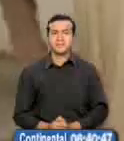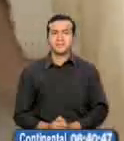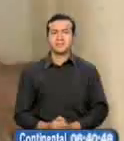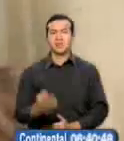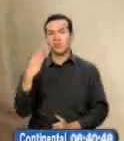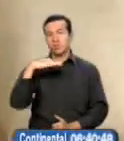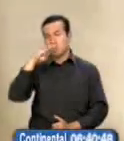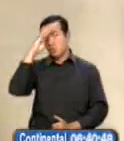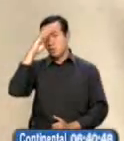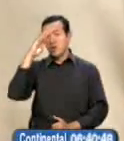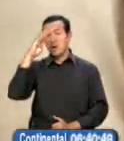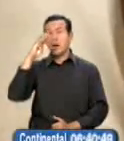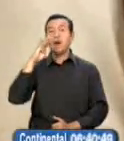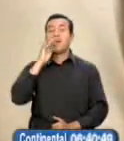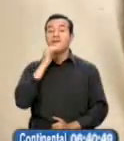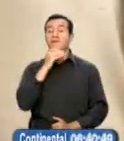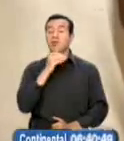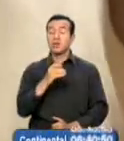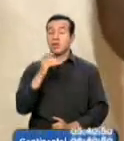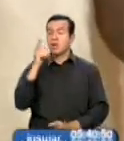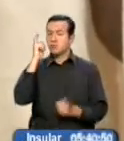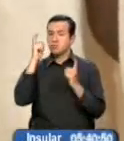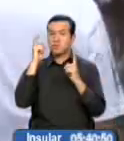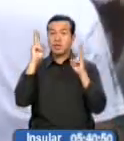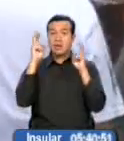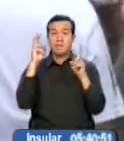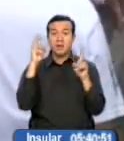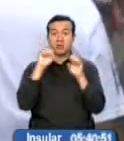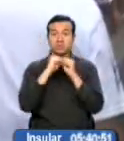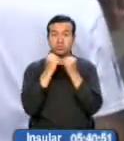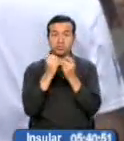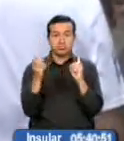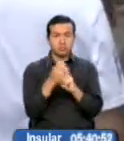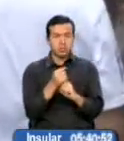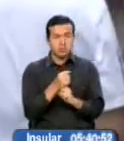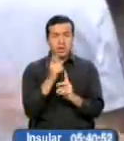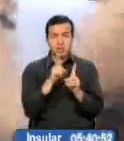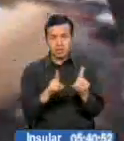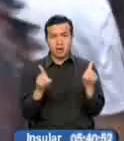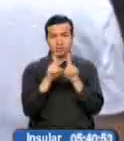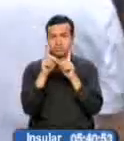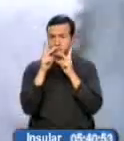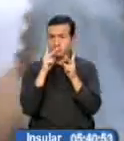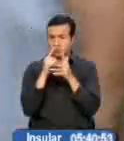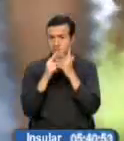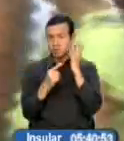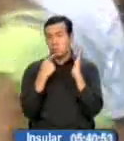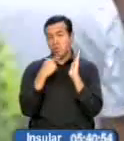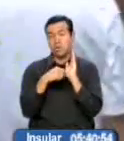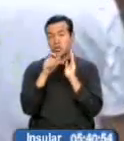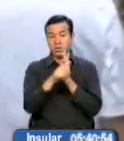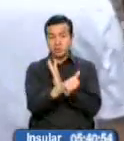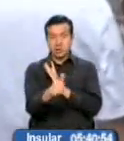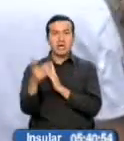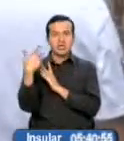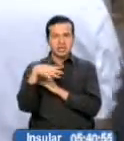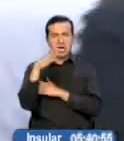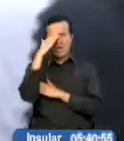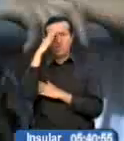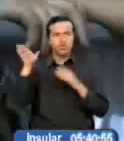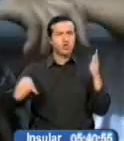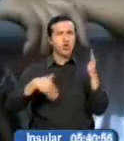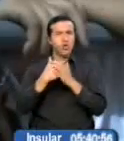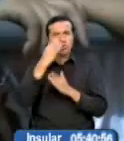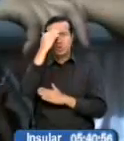Cuba, con Fidel a la cabeza, se destacó por sus logros a nivel social. Varios resultados lo reflejan. Su población está alfabetizada al